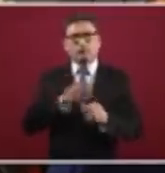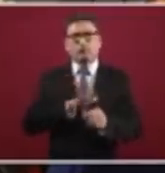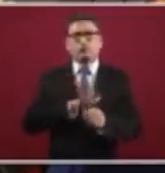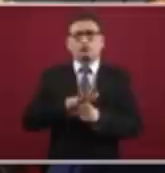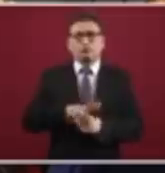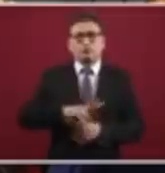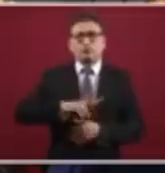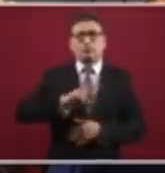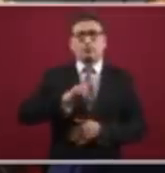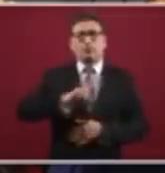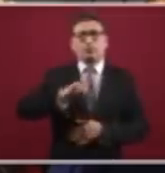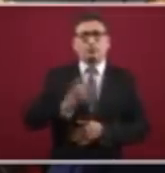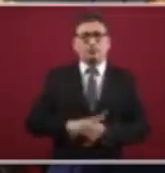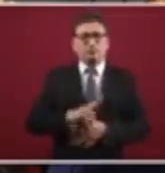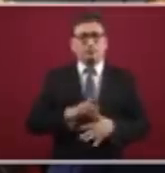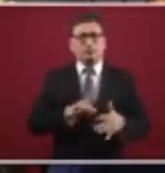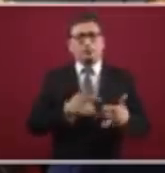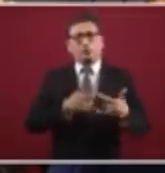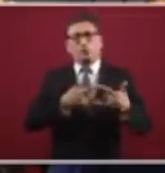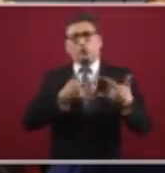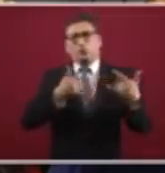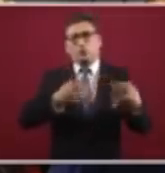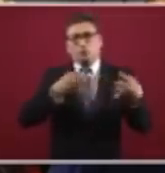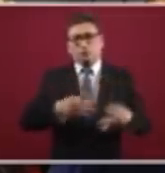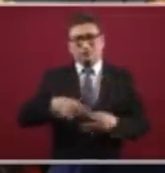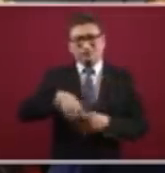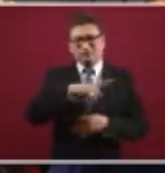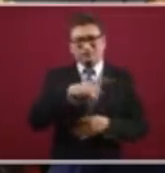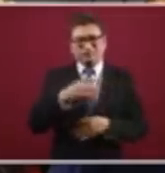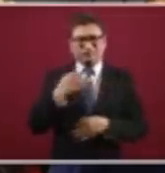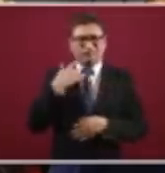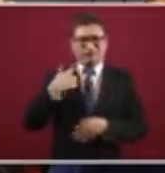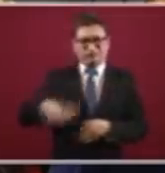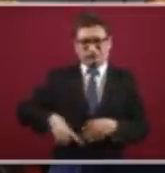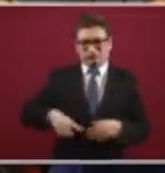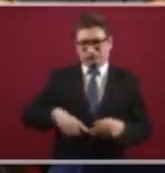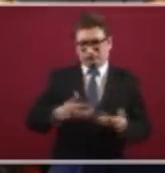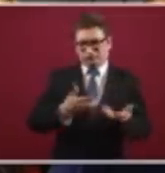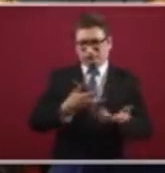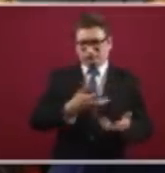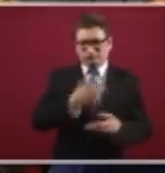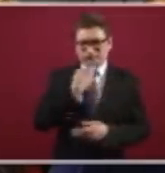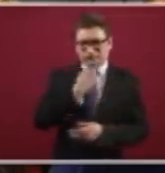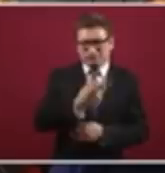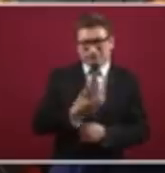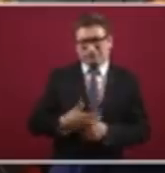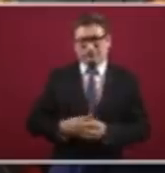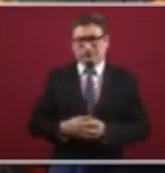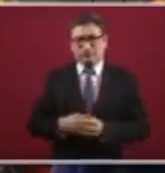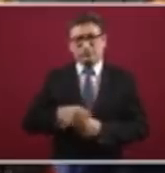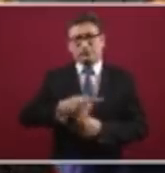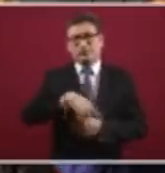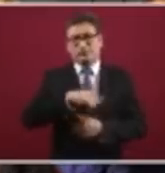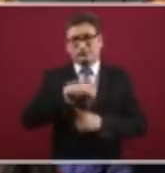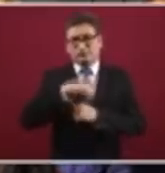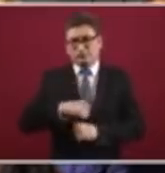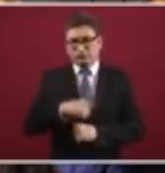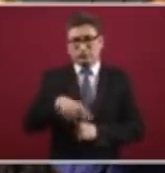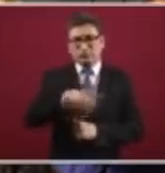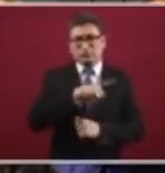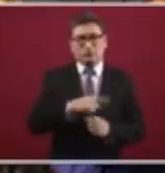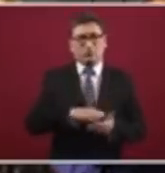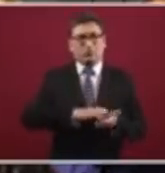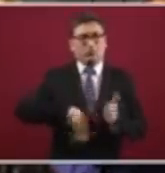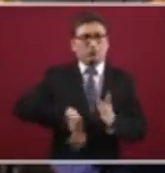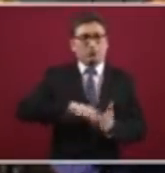histórica en donde también seguirán deslindando las responsabilidades de aquellas autoridades que incluyeron en la omisión